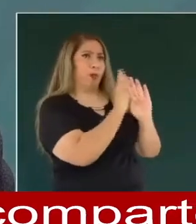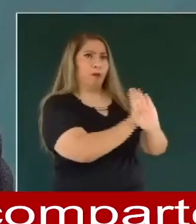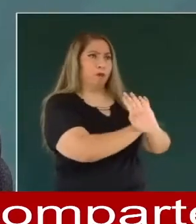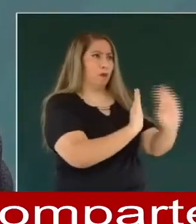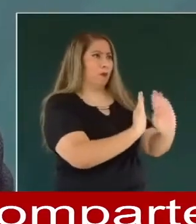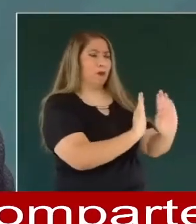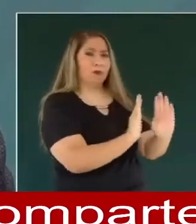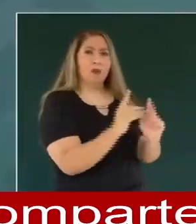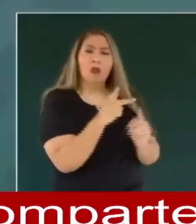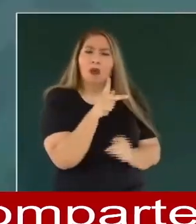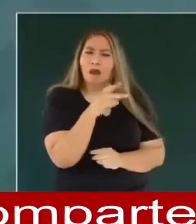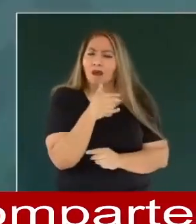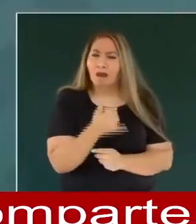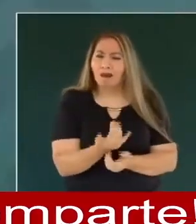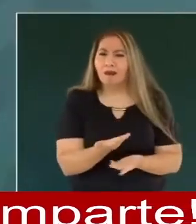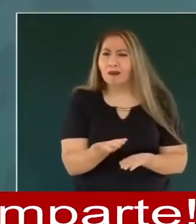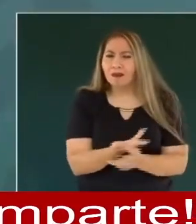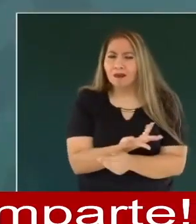y